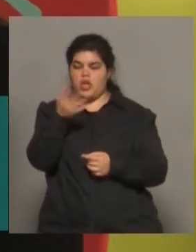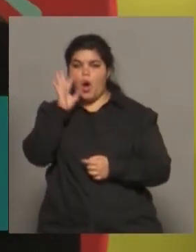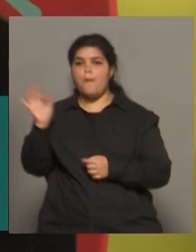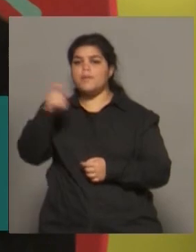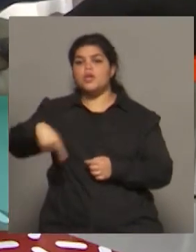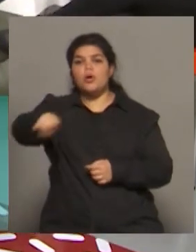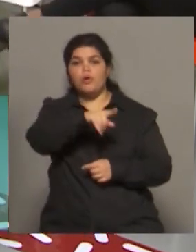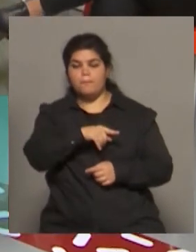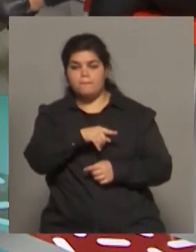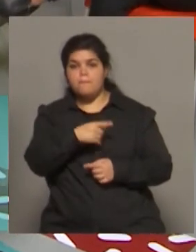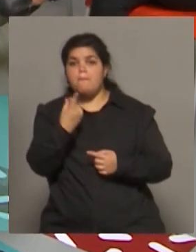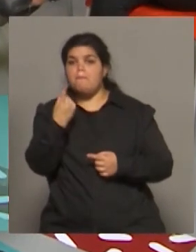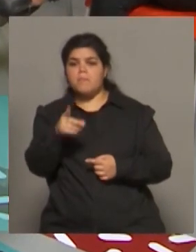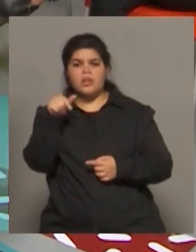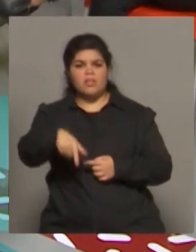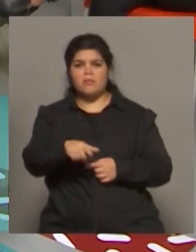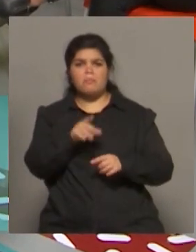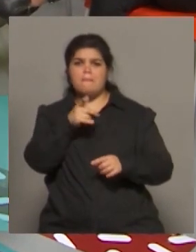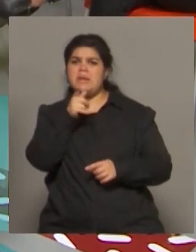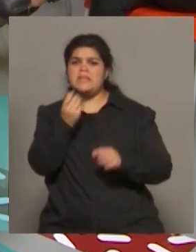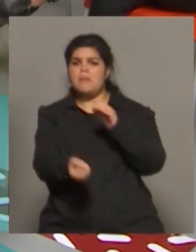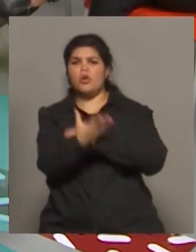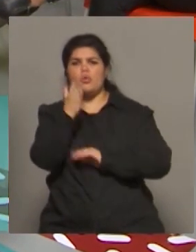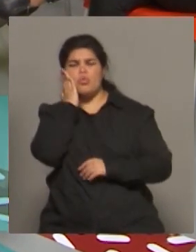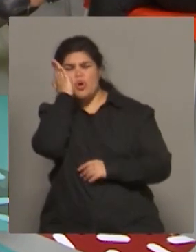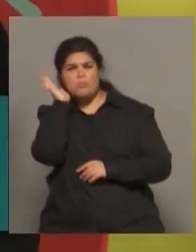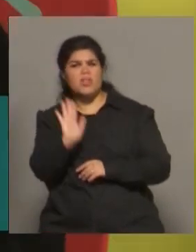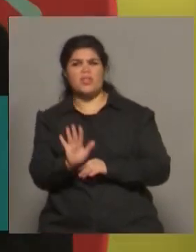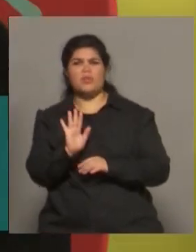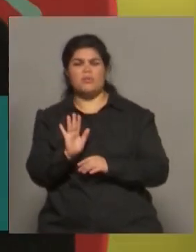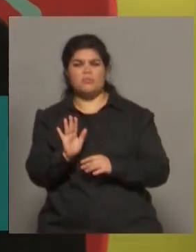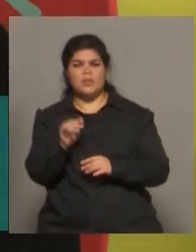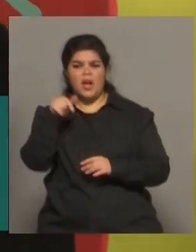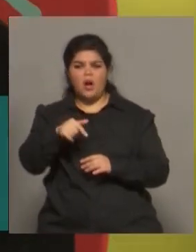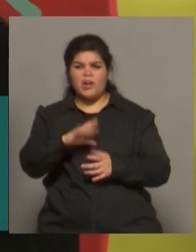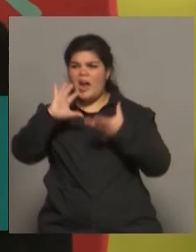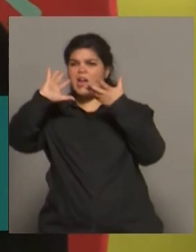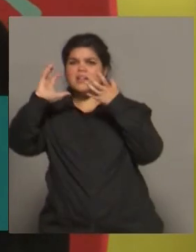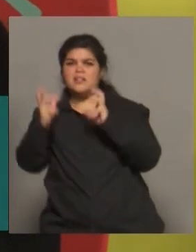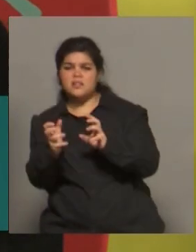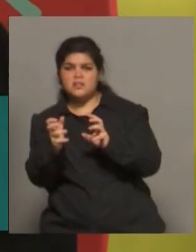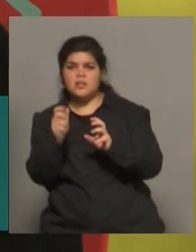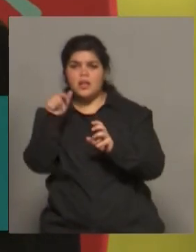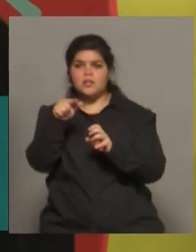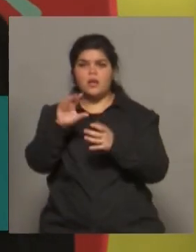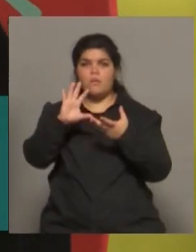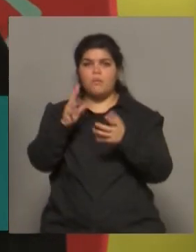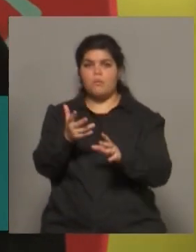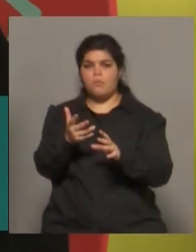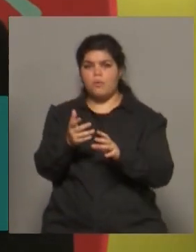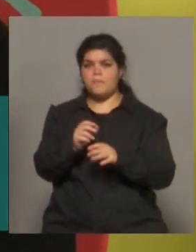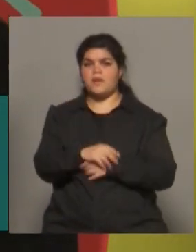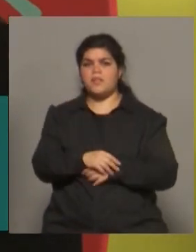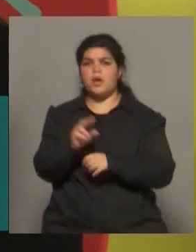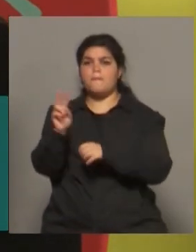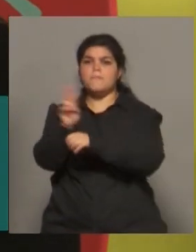pero ha estado muy dormido el Mercosur. Y ahora que bueno, ha surgido esta crisis o digamos este proteccionismo por